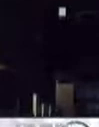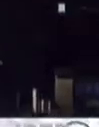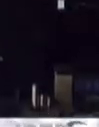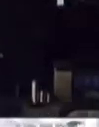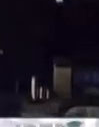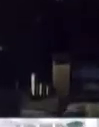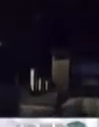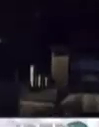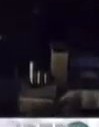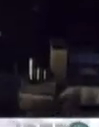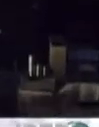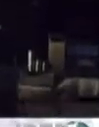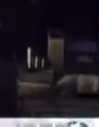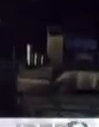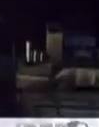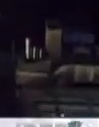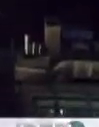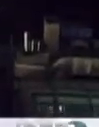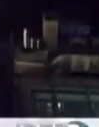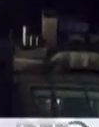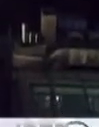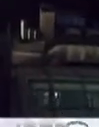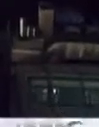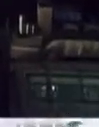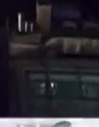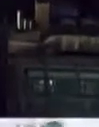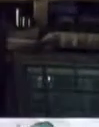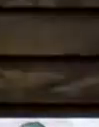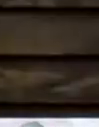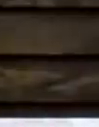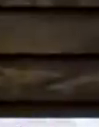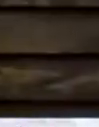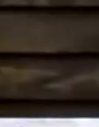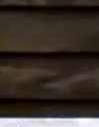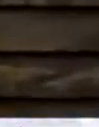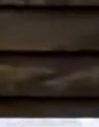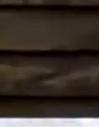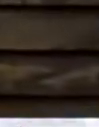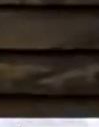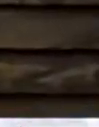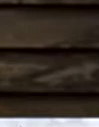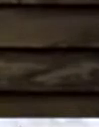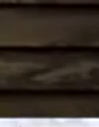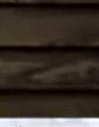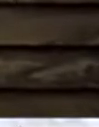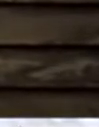tormentas estallando en nuestra habitación, monosílabos en